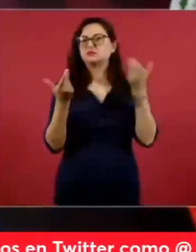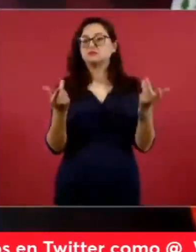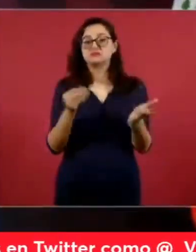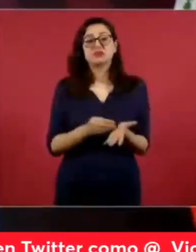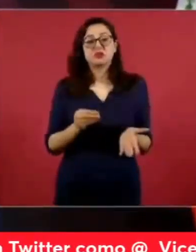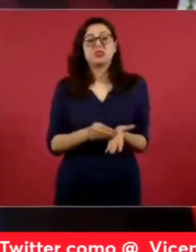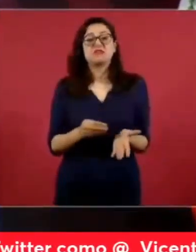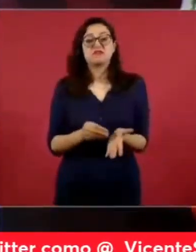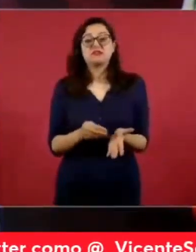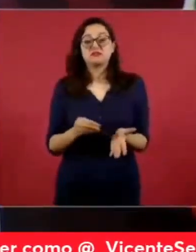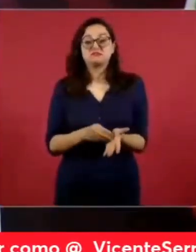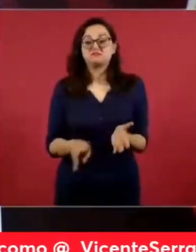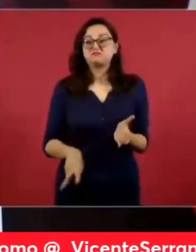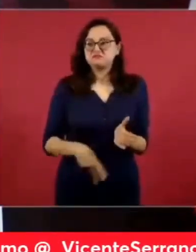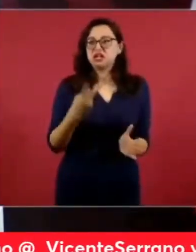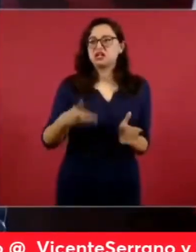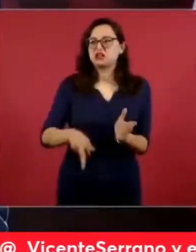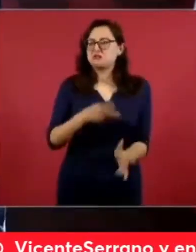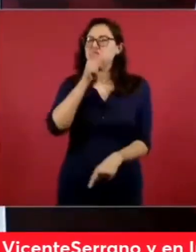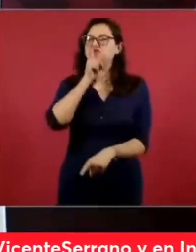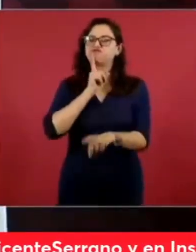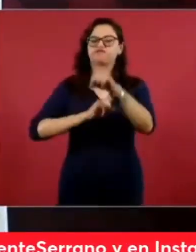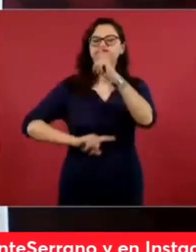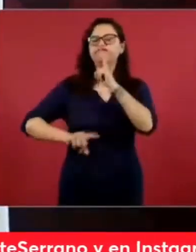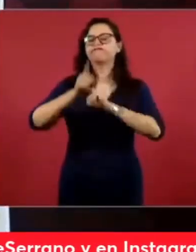no les hace caso.